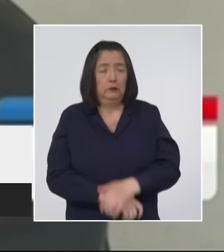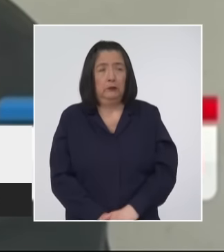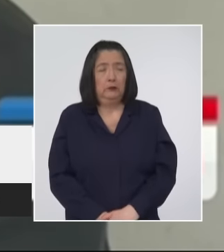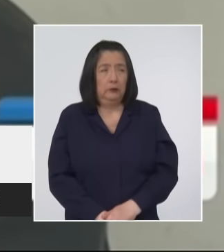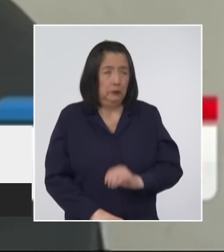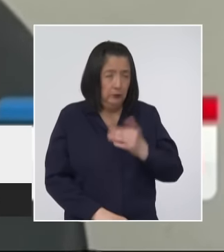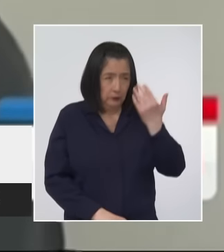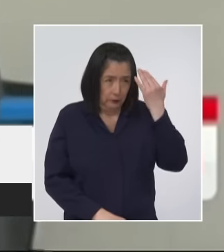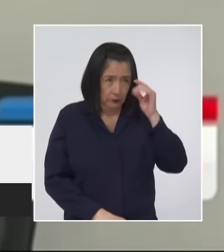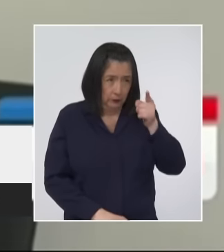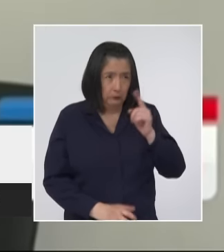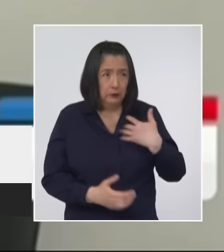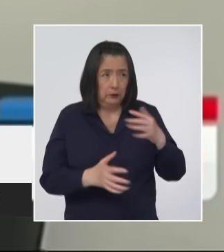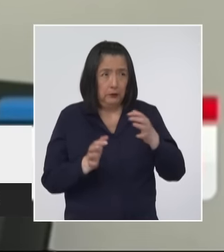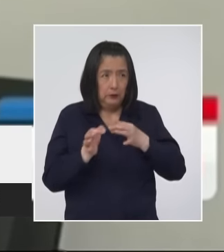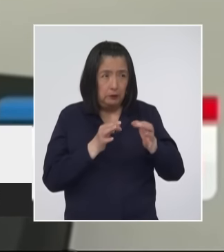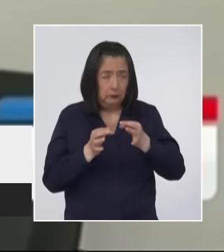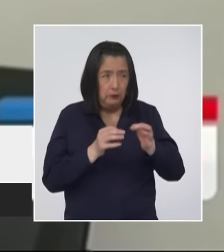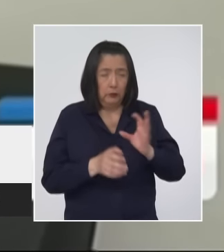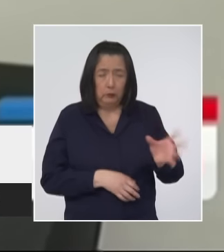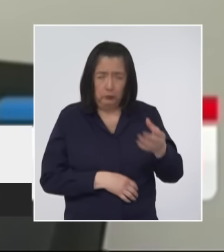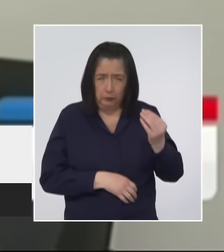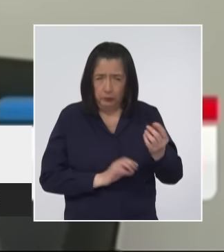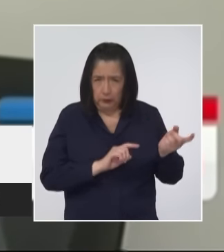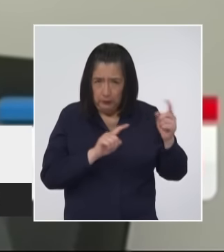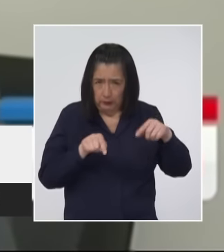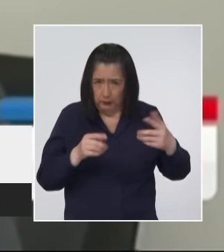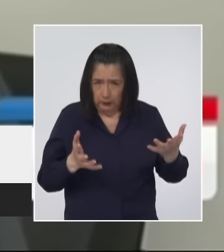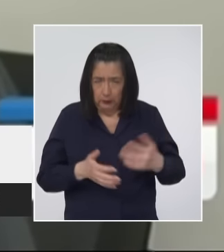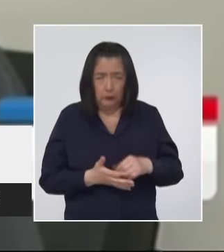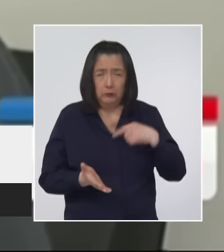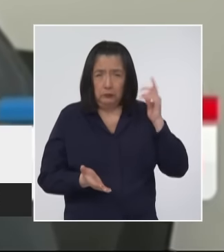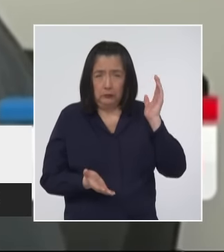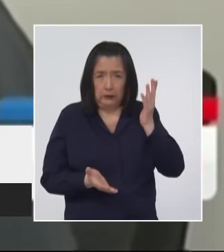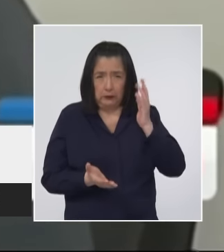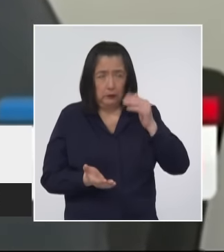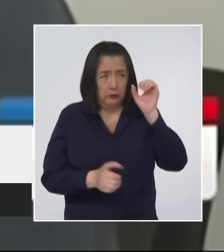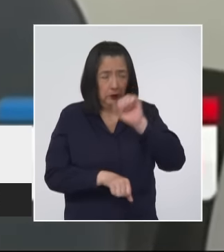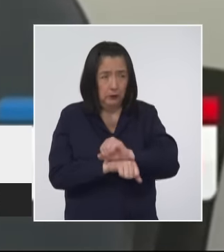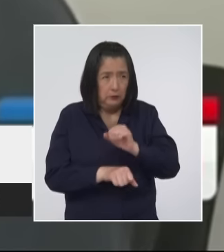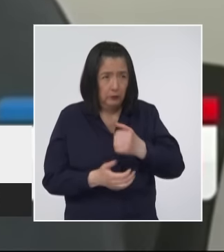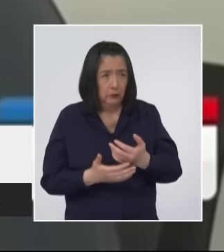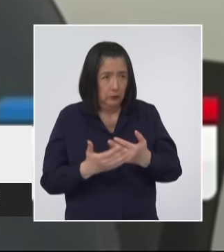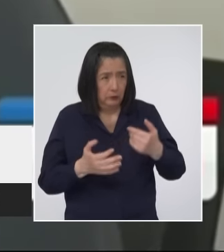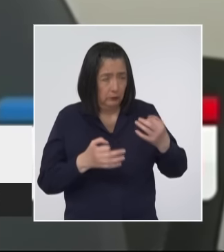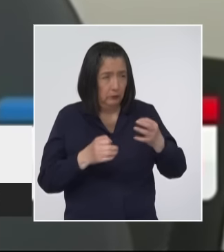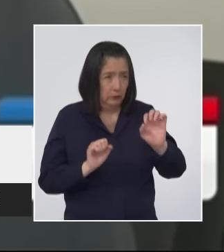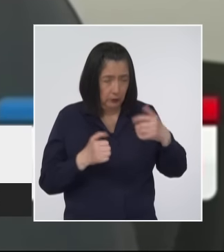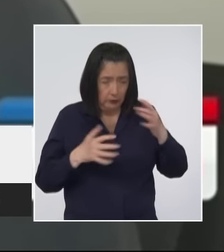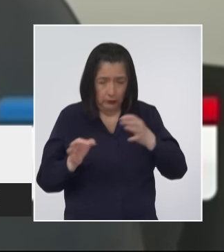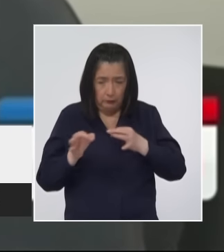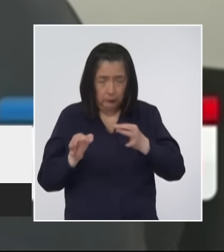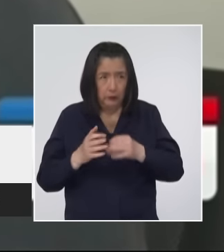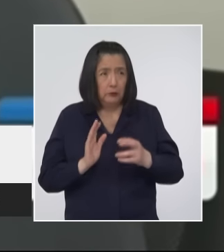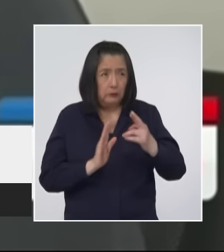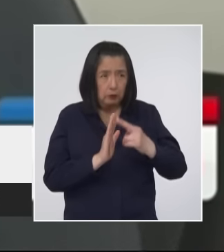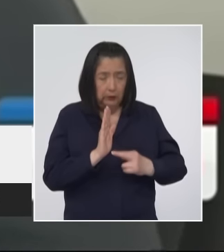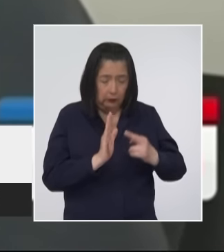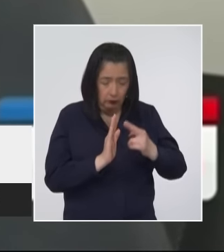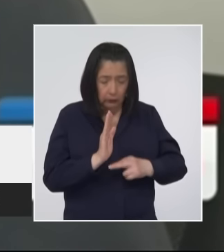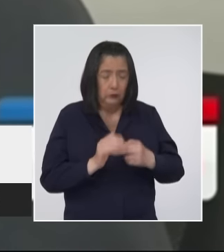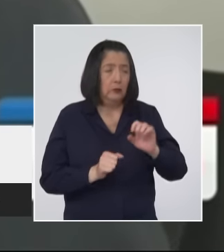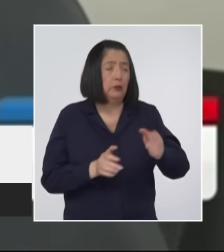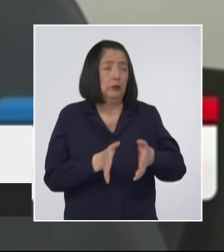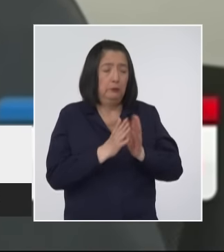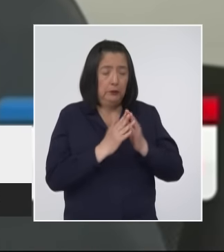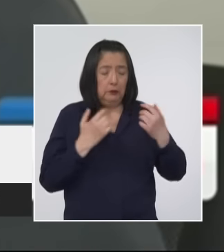Ya sabe usted, ya le he explicado el por qué usted está con un mandato de detención preliminar, ¿verdad? Ya le he explicado que hay una resolución que ha expedido